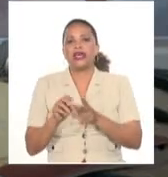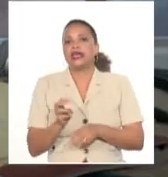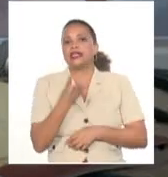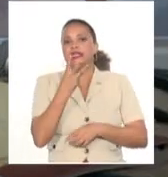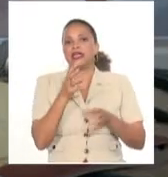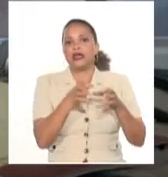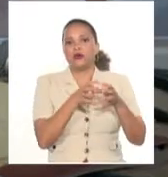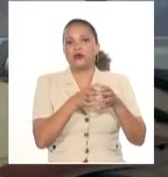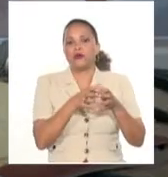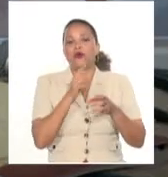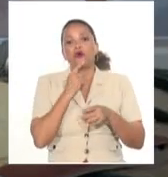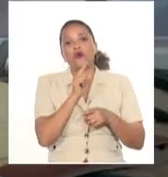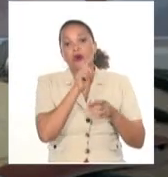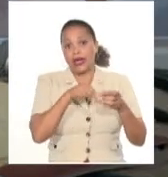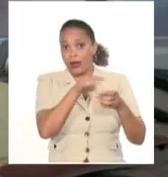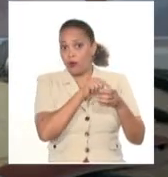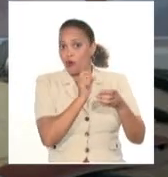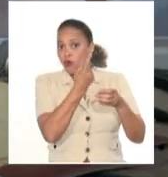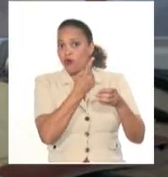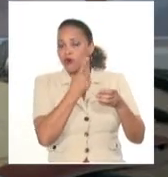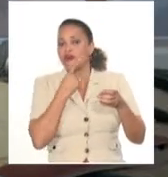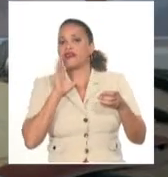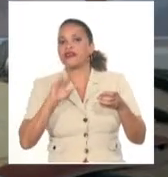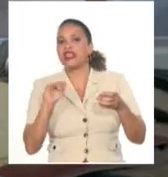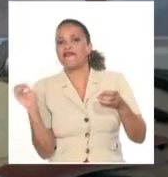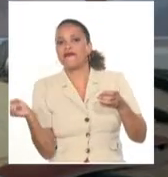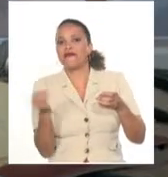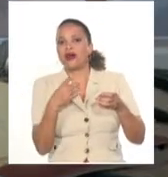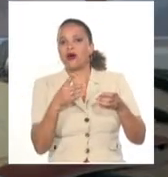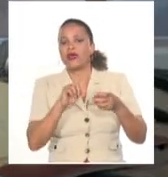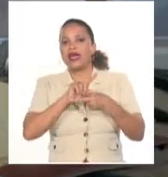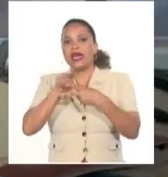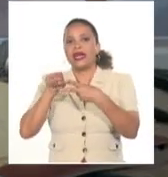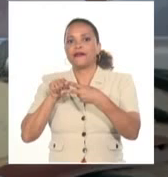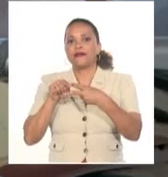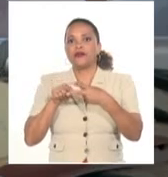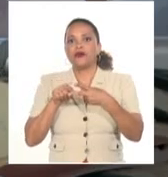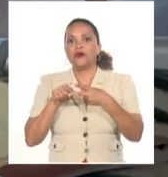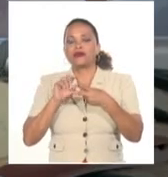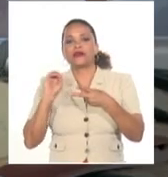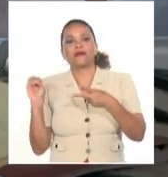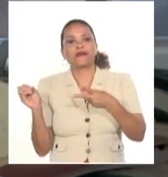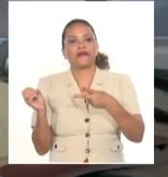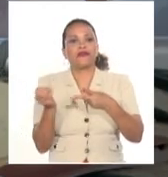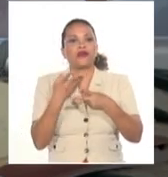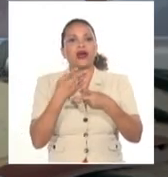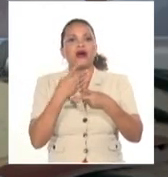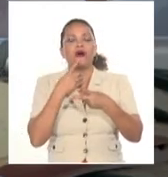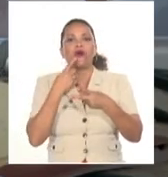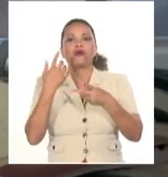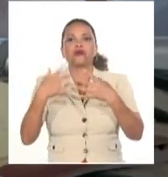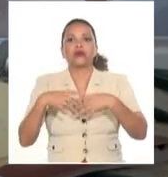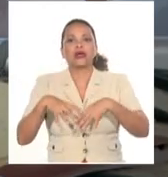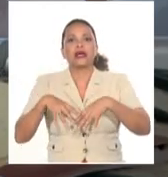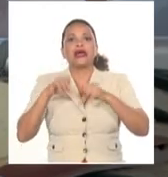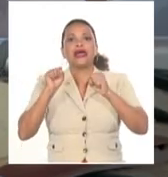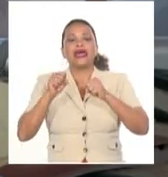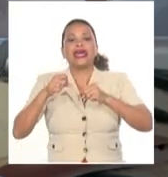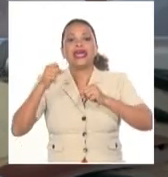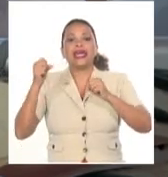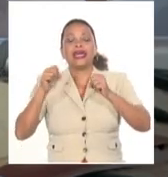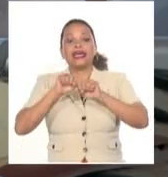cantar fraude; 2, cantando fraude, producir el apagón en el